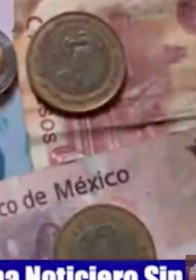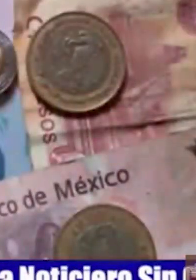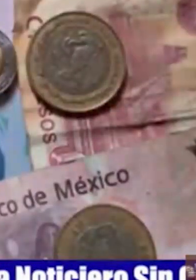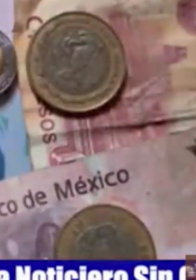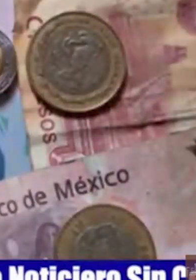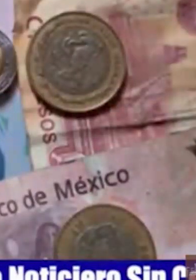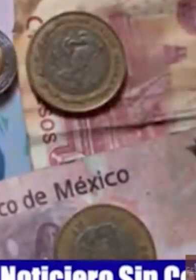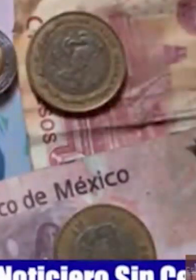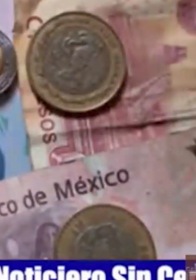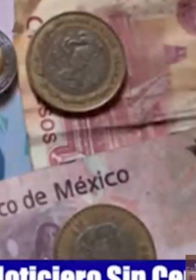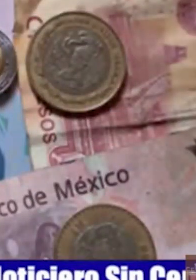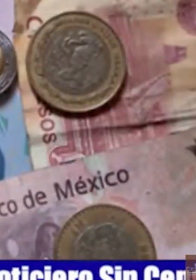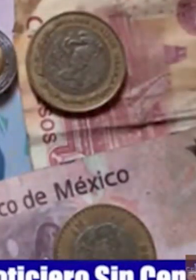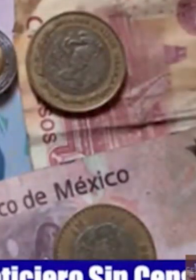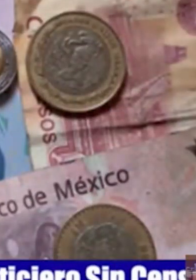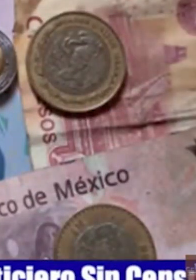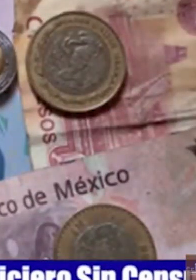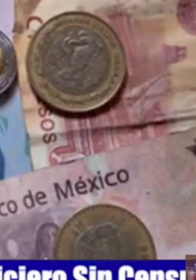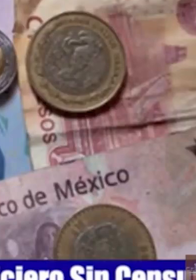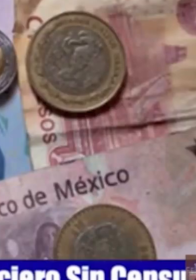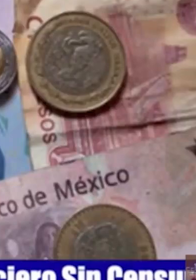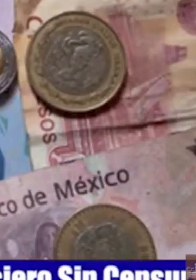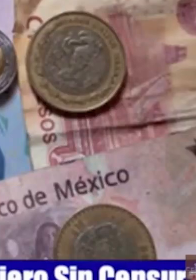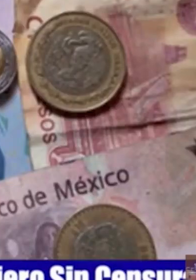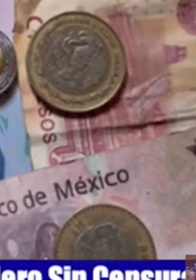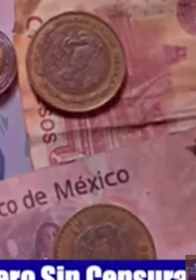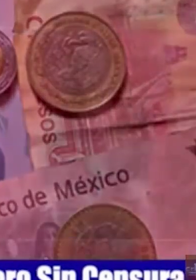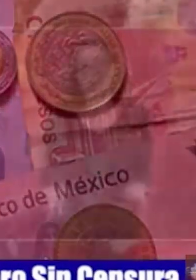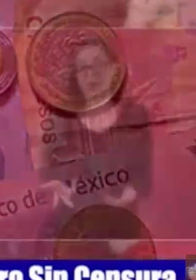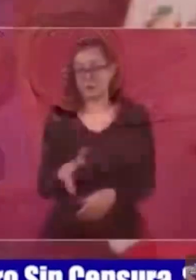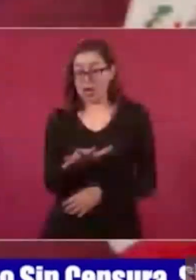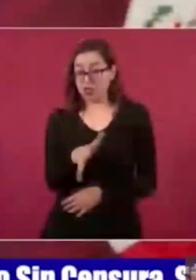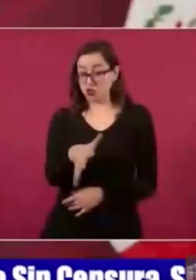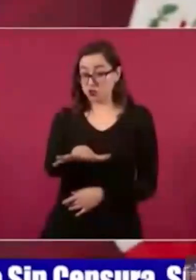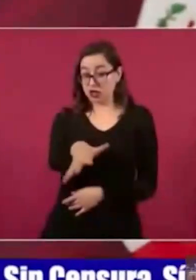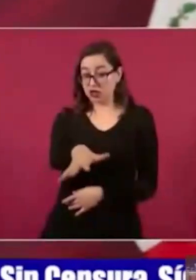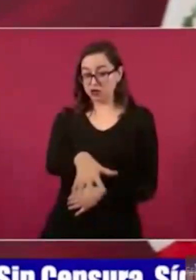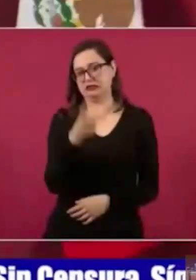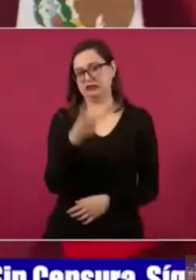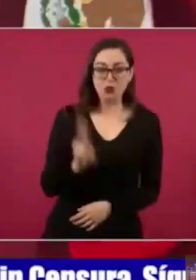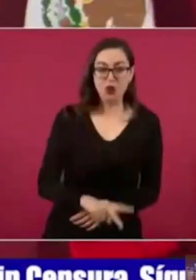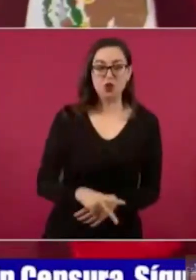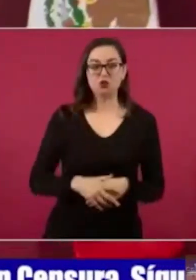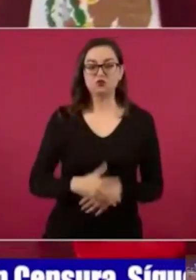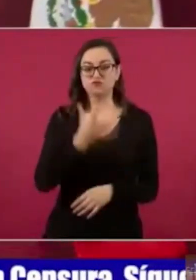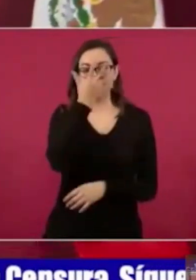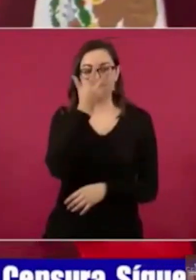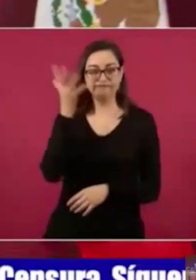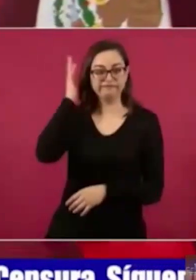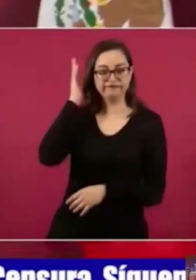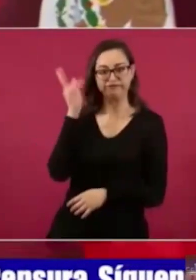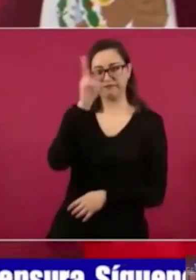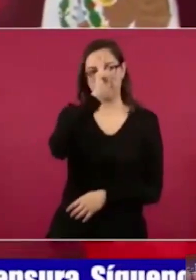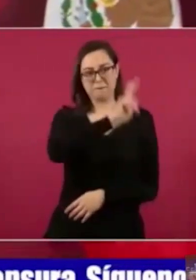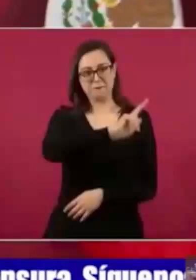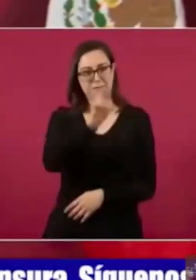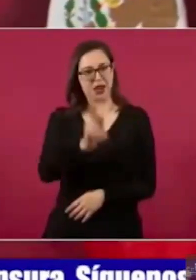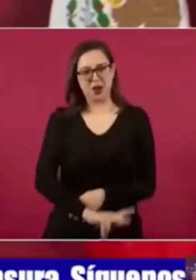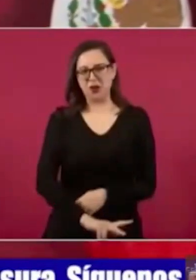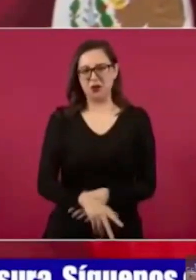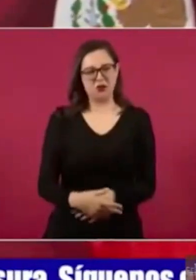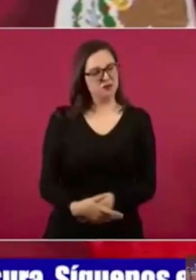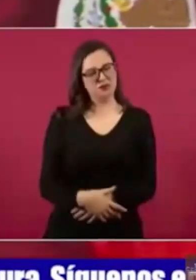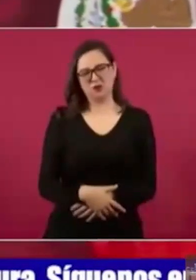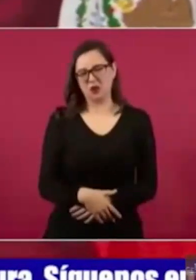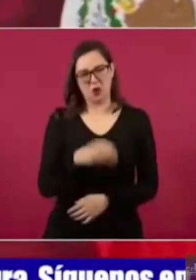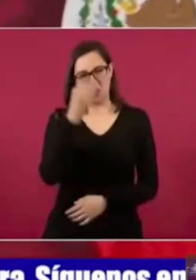médicos, que defiendan que ganen mucho más que el presidente, que eso es al final de cuentas, ¿no? Porque el INE no desaparece, ya se ha explicado hasta la saciedad, se